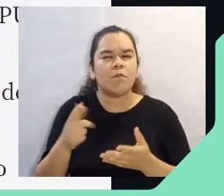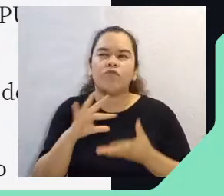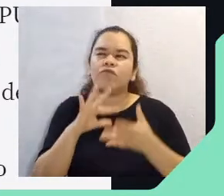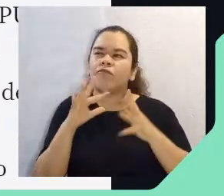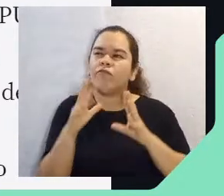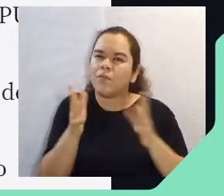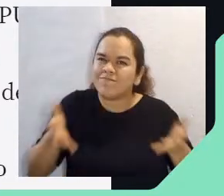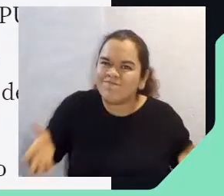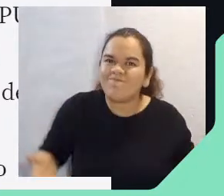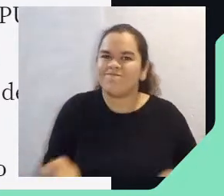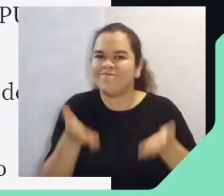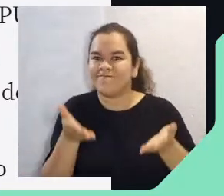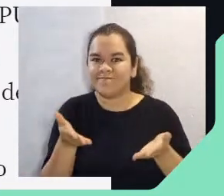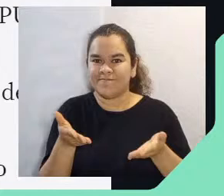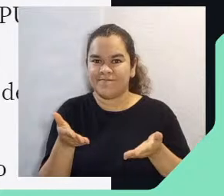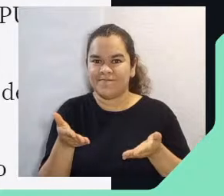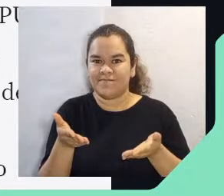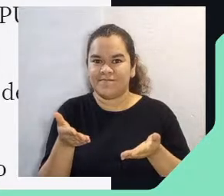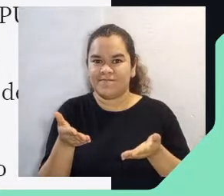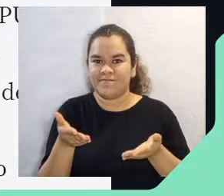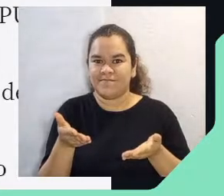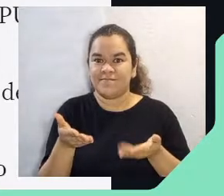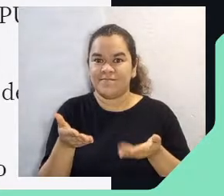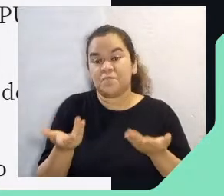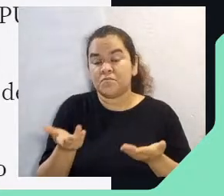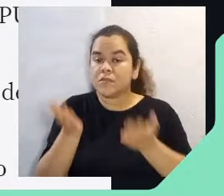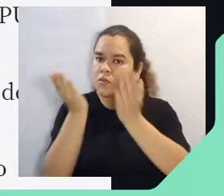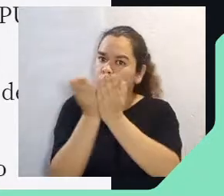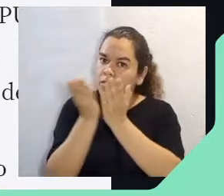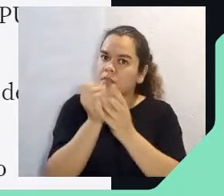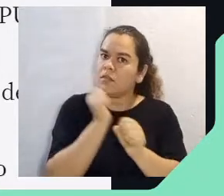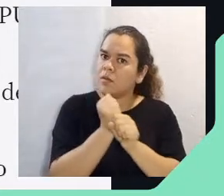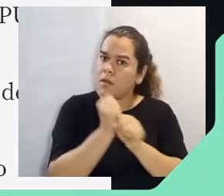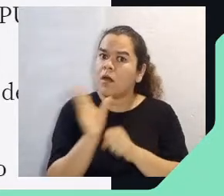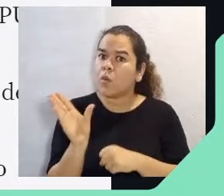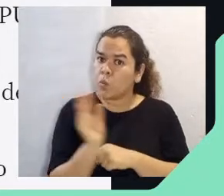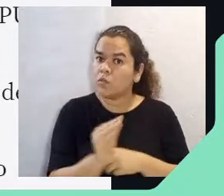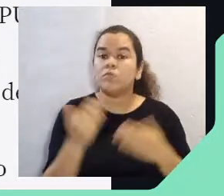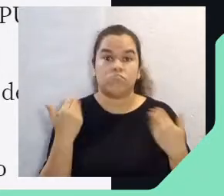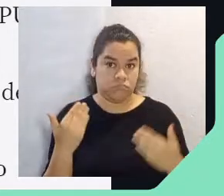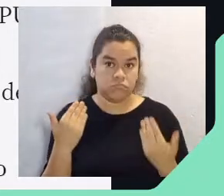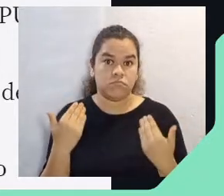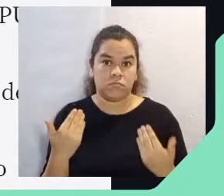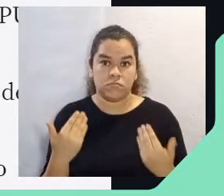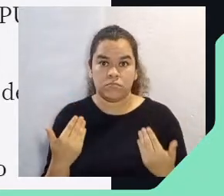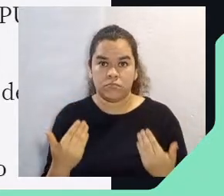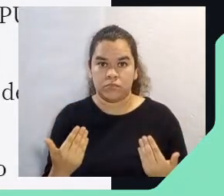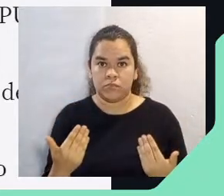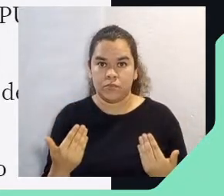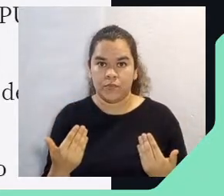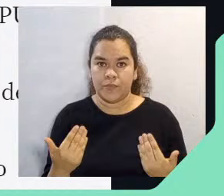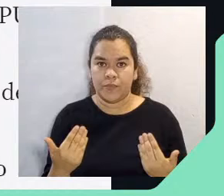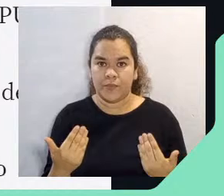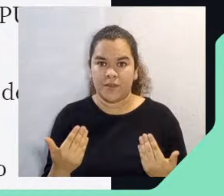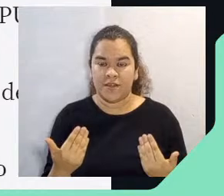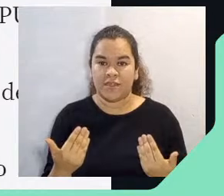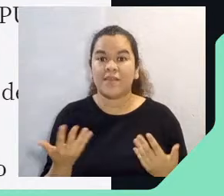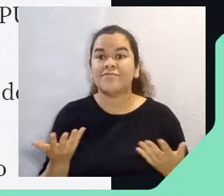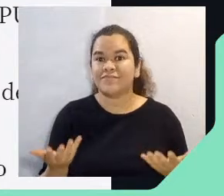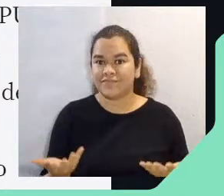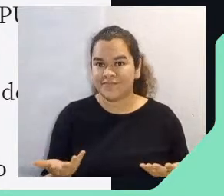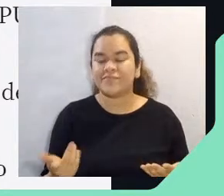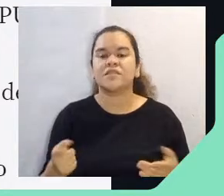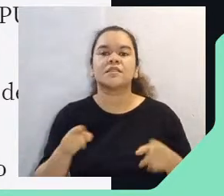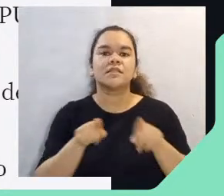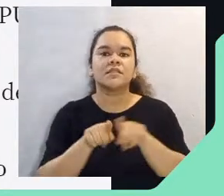posible estudiar y trabajar justamente las carreras, la licenciatura